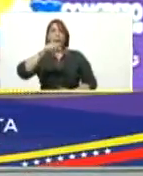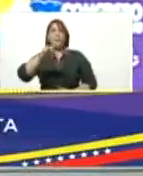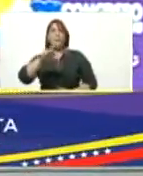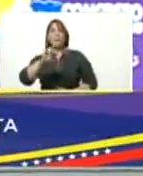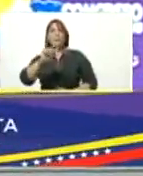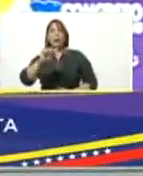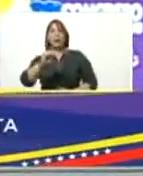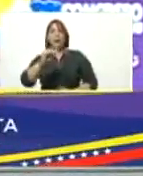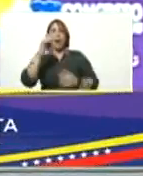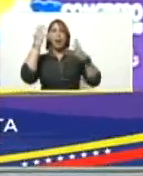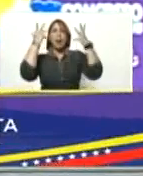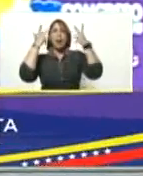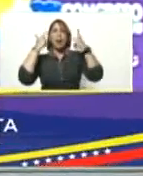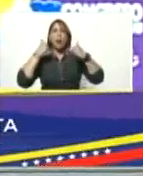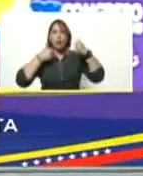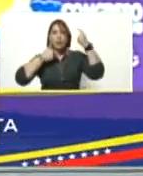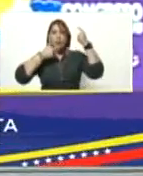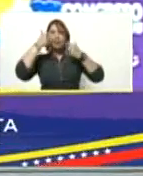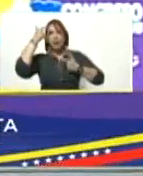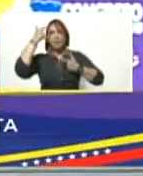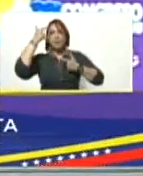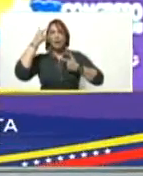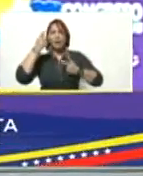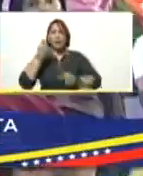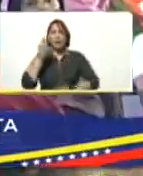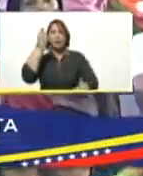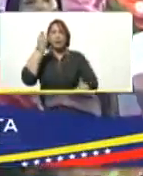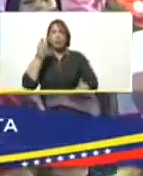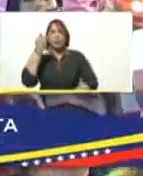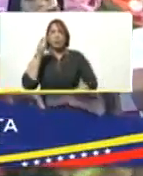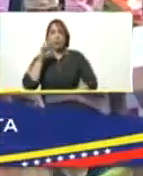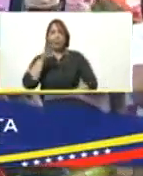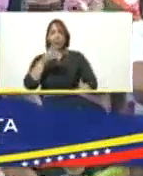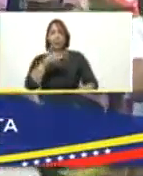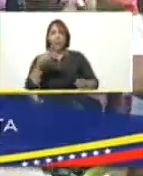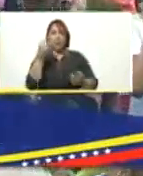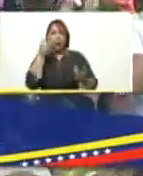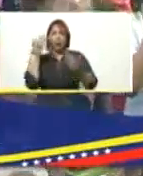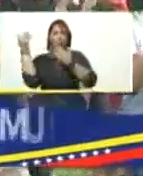de Chávez, diputada de la patria, bienvenida.